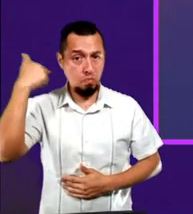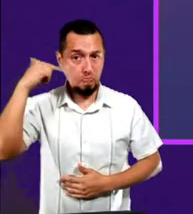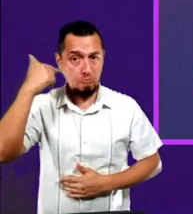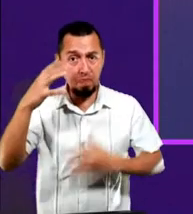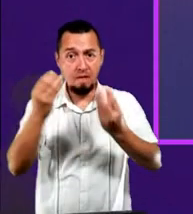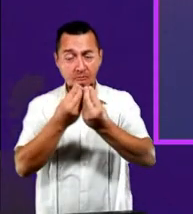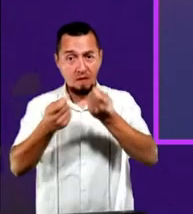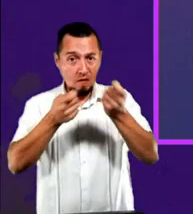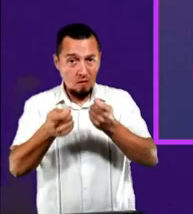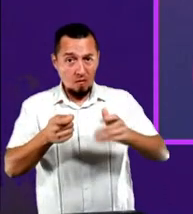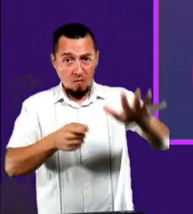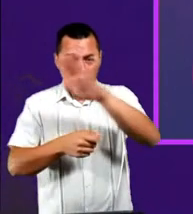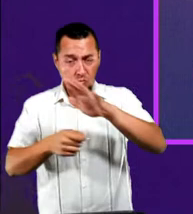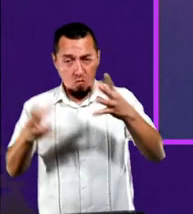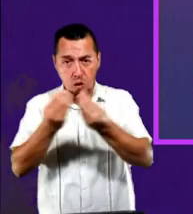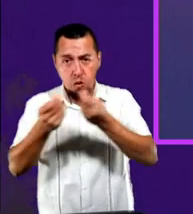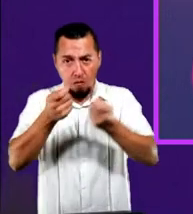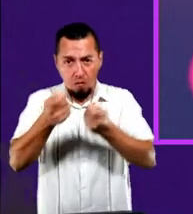de